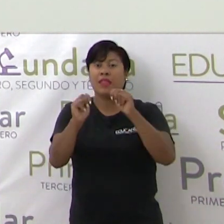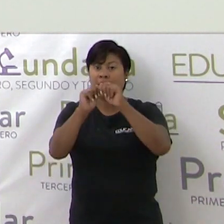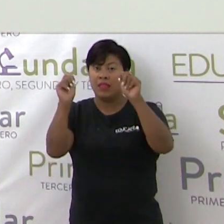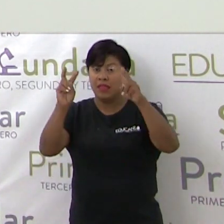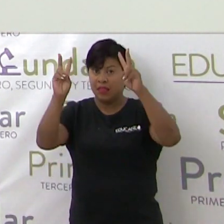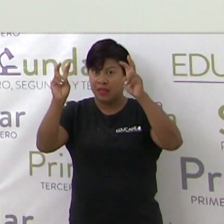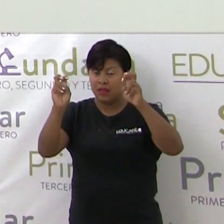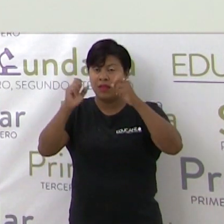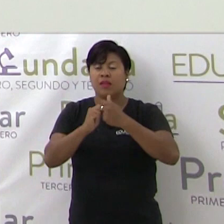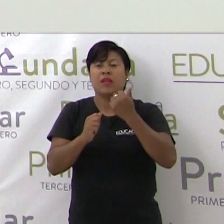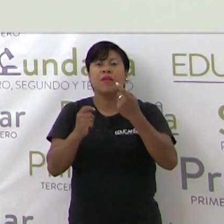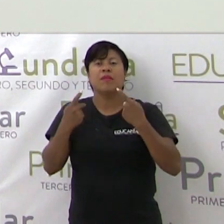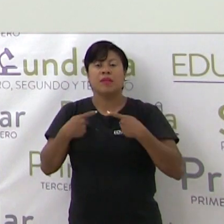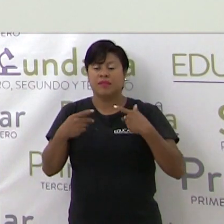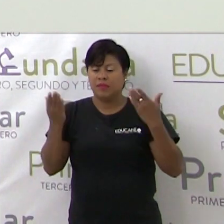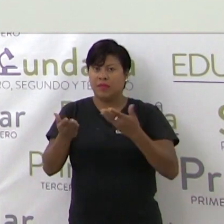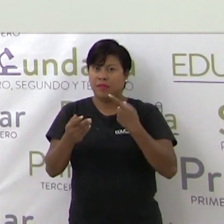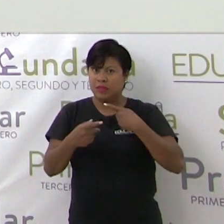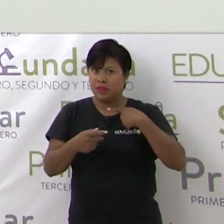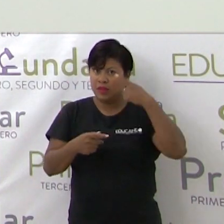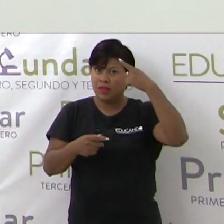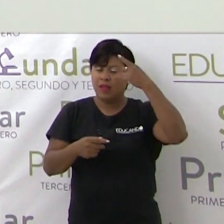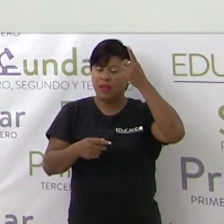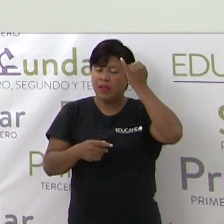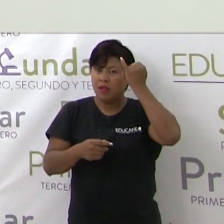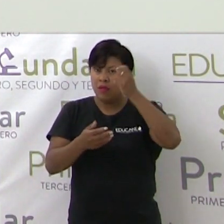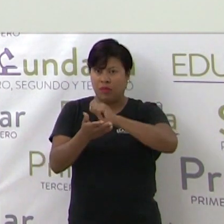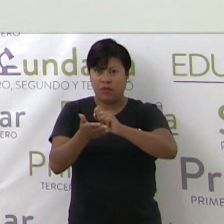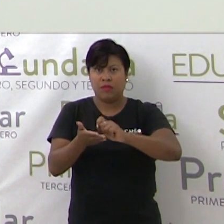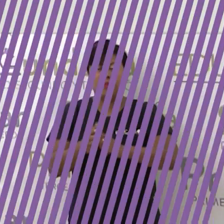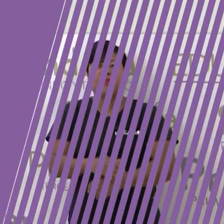y presentamos al autor, lo que es muy importante.